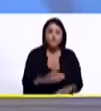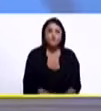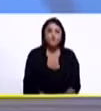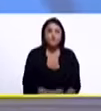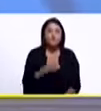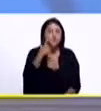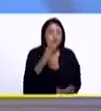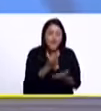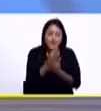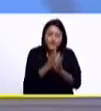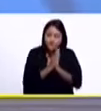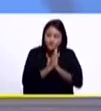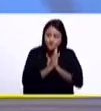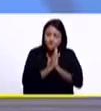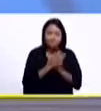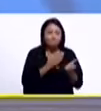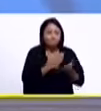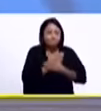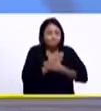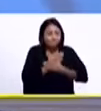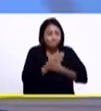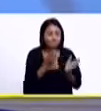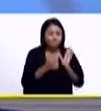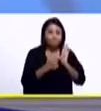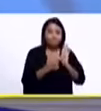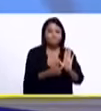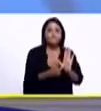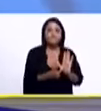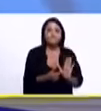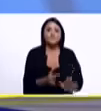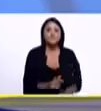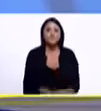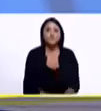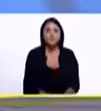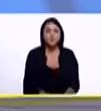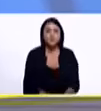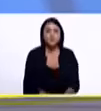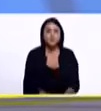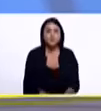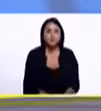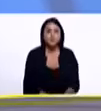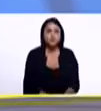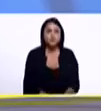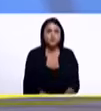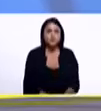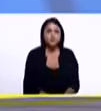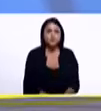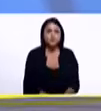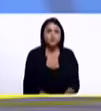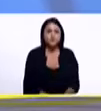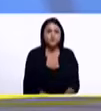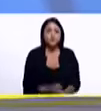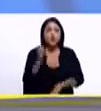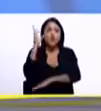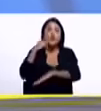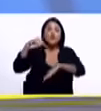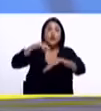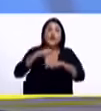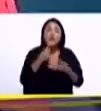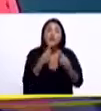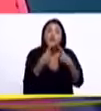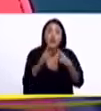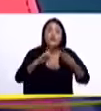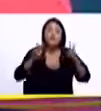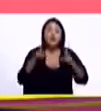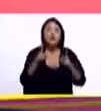mejor buena fe, con el mayor de los amores, este documento de la Conferencia Nacional de Diálogo, la Paz y la